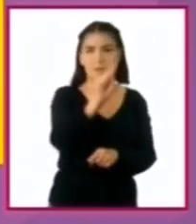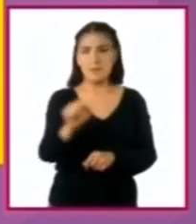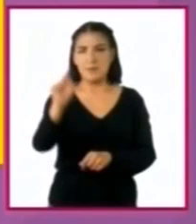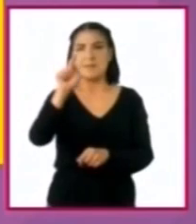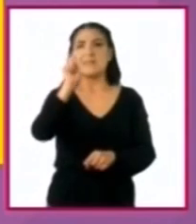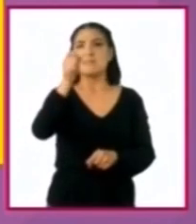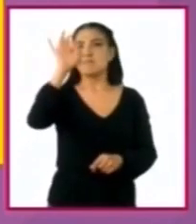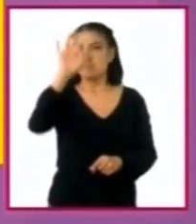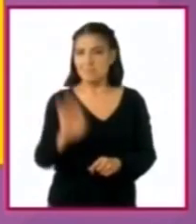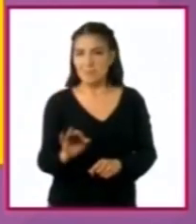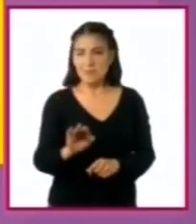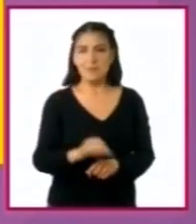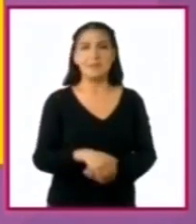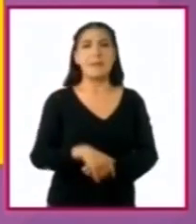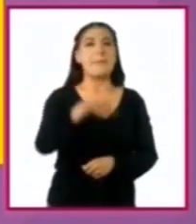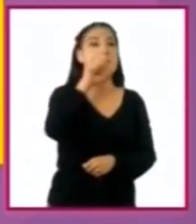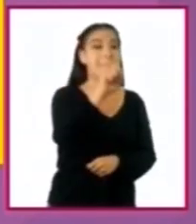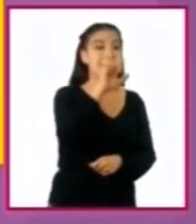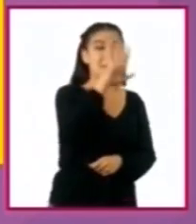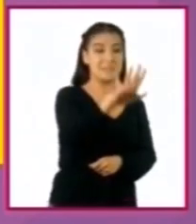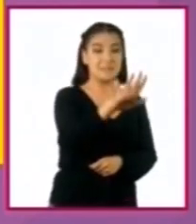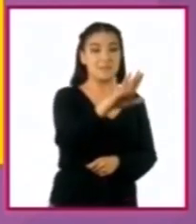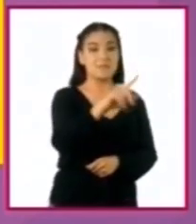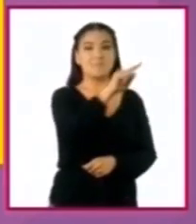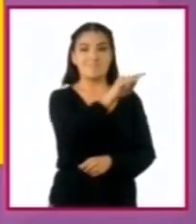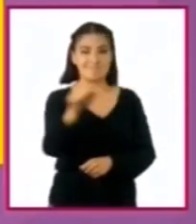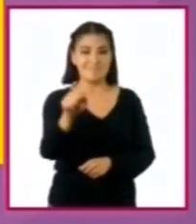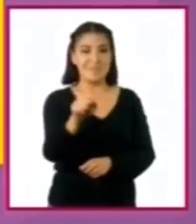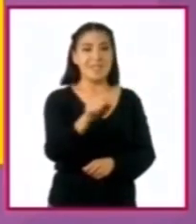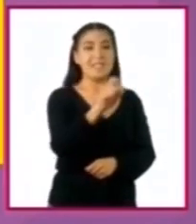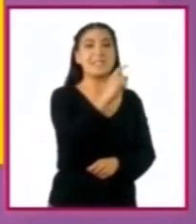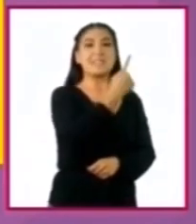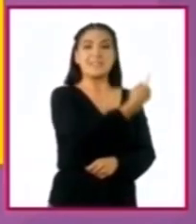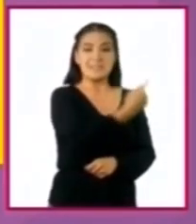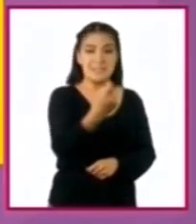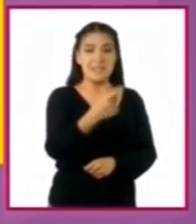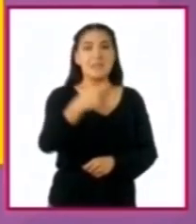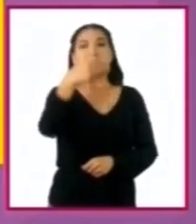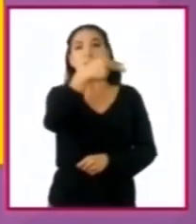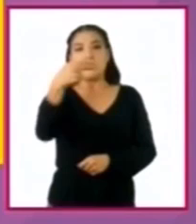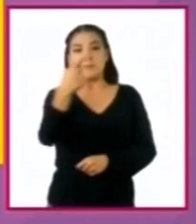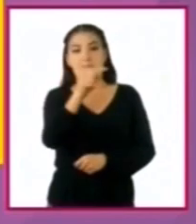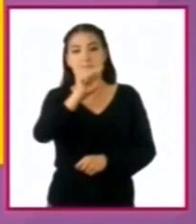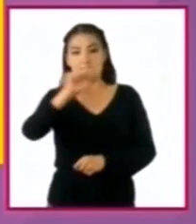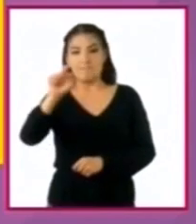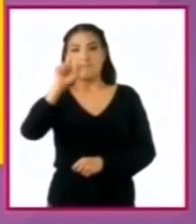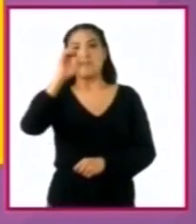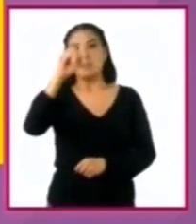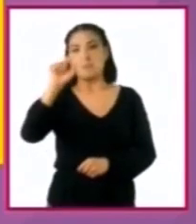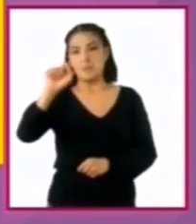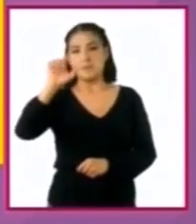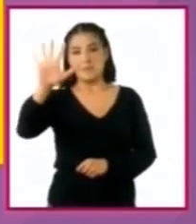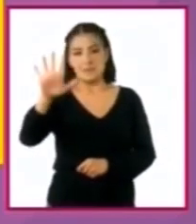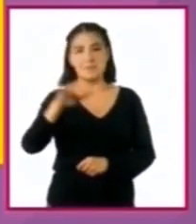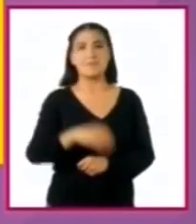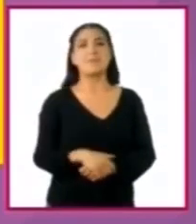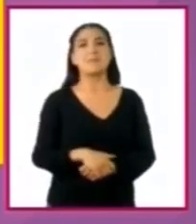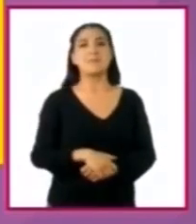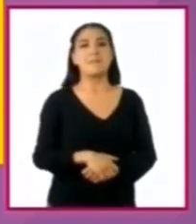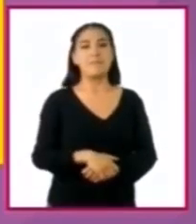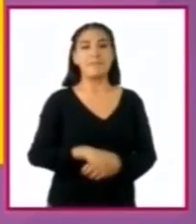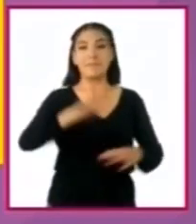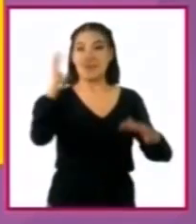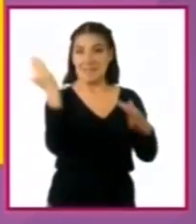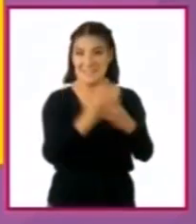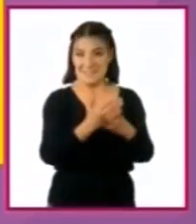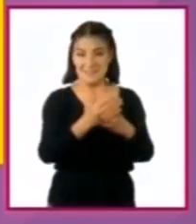porcentaje? 25 cienavos negativo igual a 25 centésimos negativo. Dividiendo